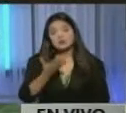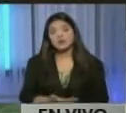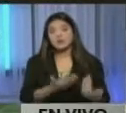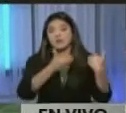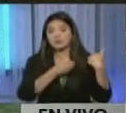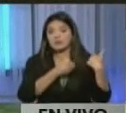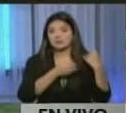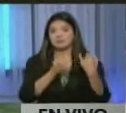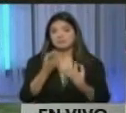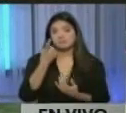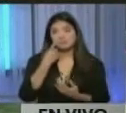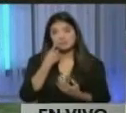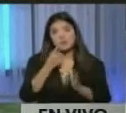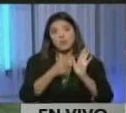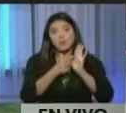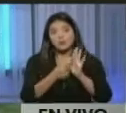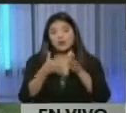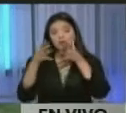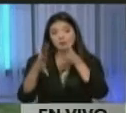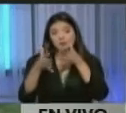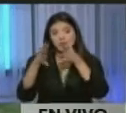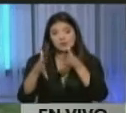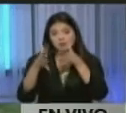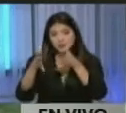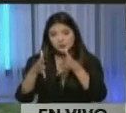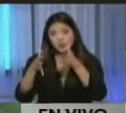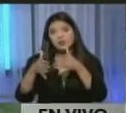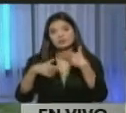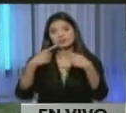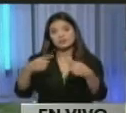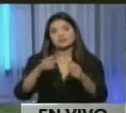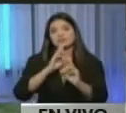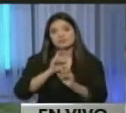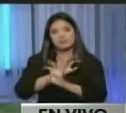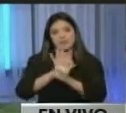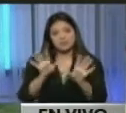dirimir controversias, presentar recomendaciones y generar reportes.